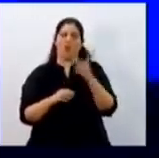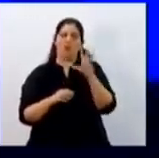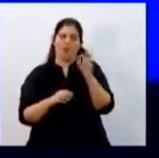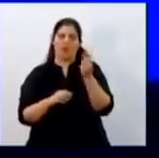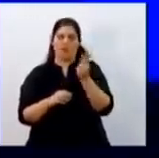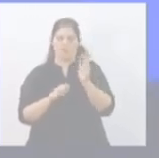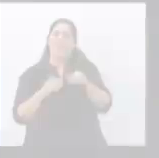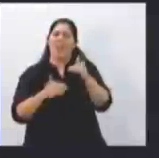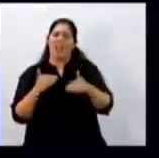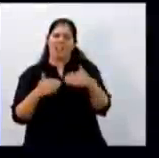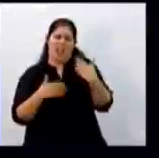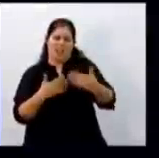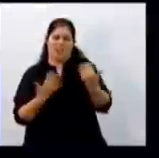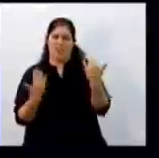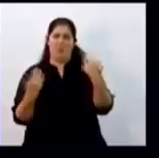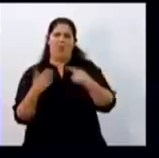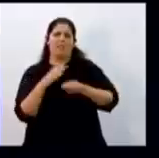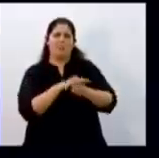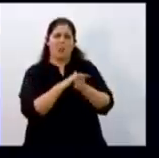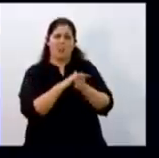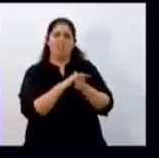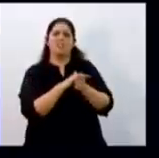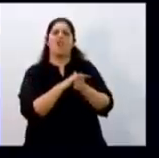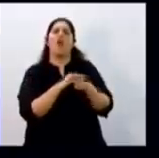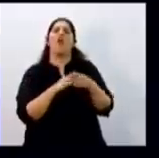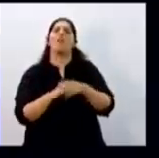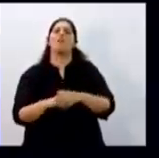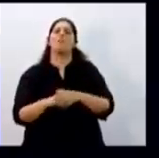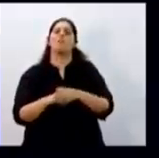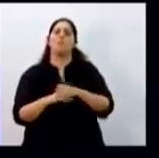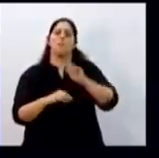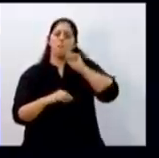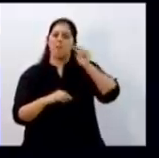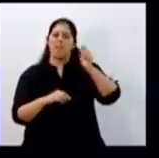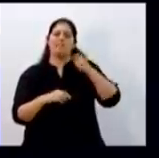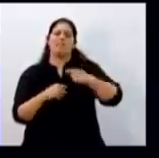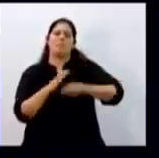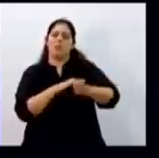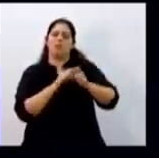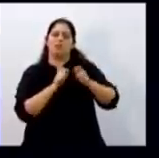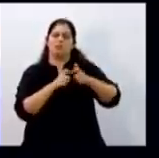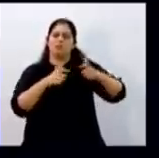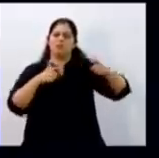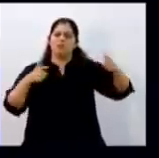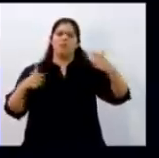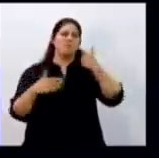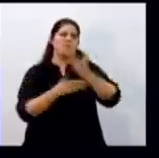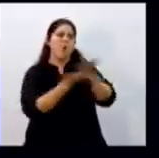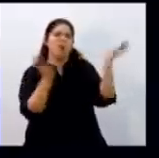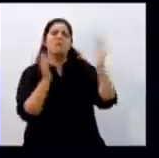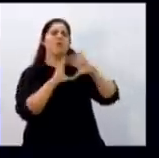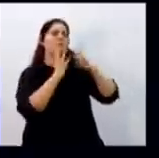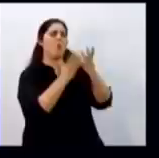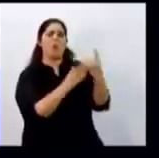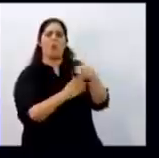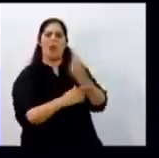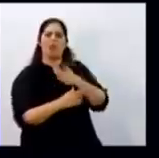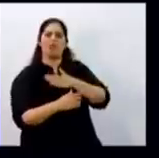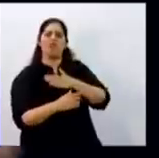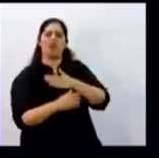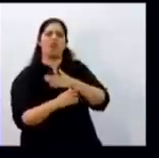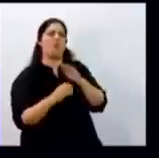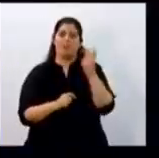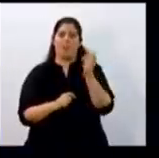30 segundos. Okay. Nuestras exportaciones crecen todos los meses, demostrando que el mundo para nosotros es una